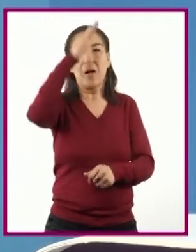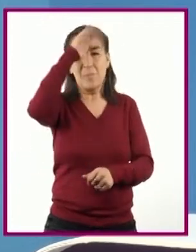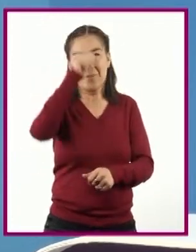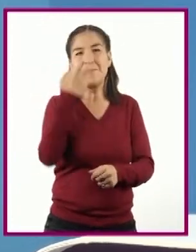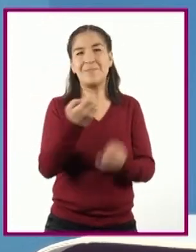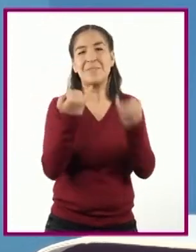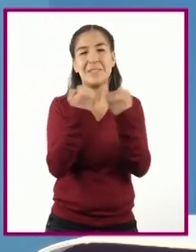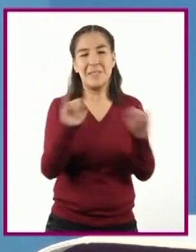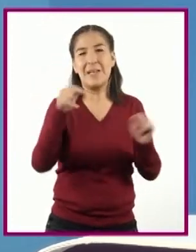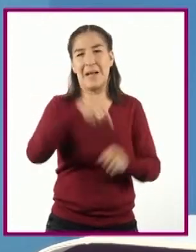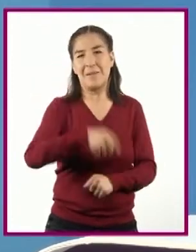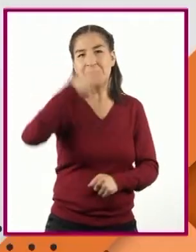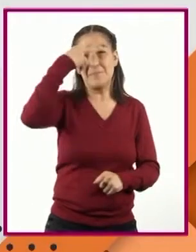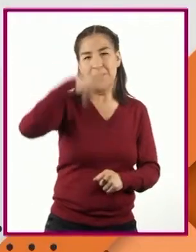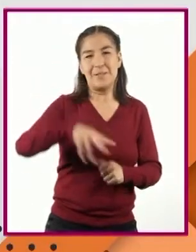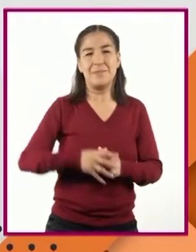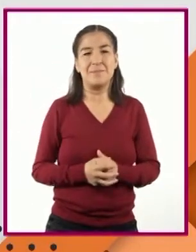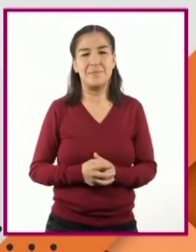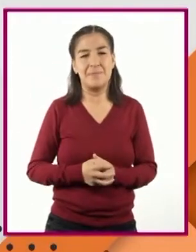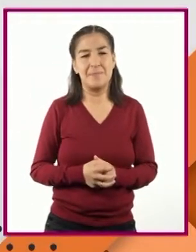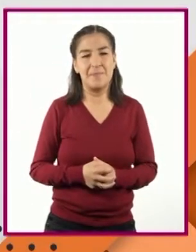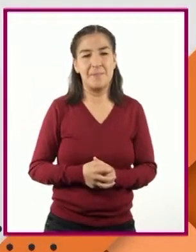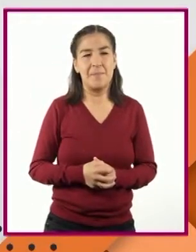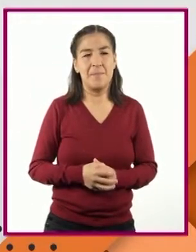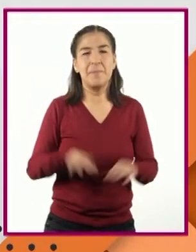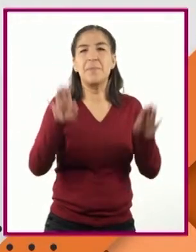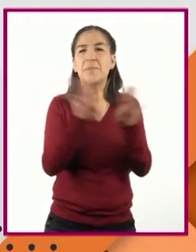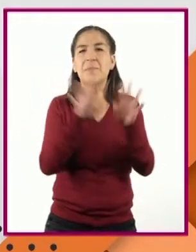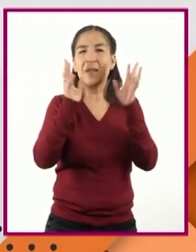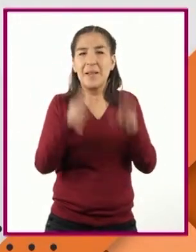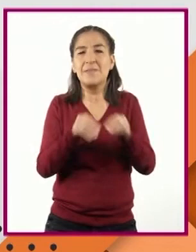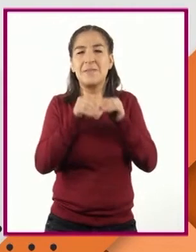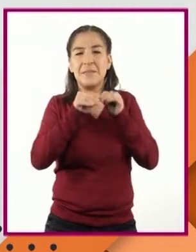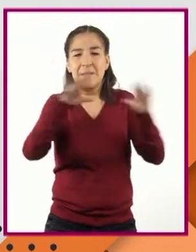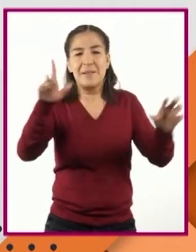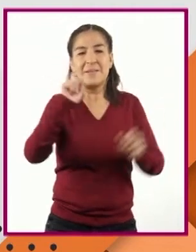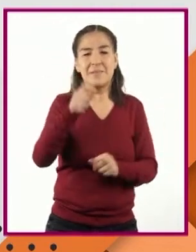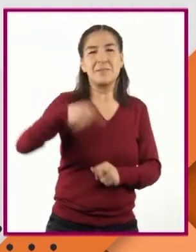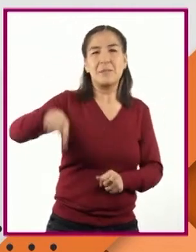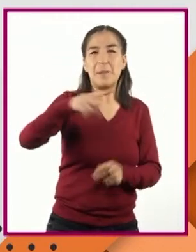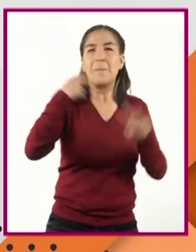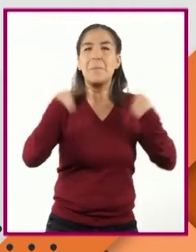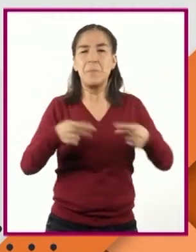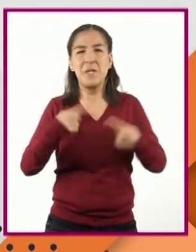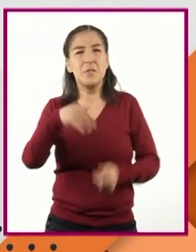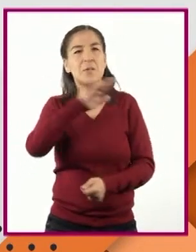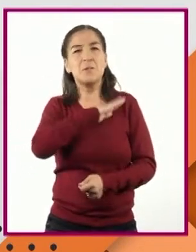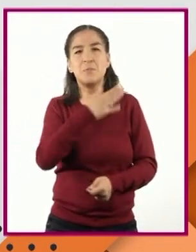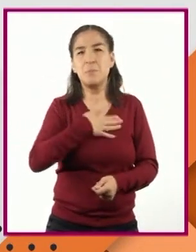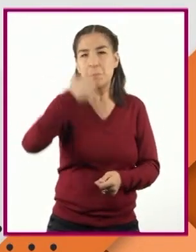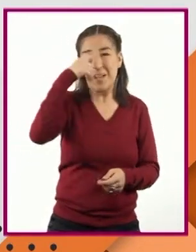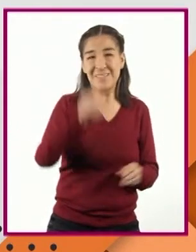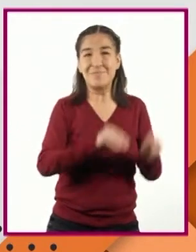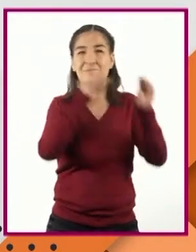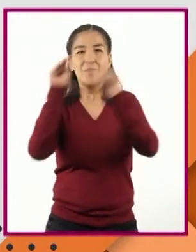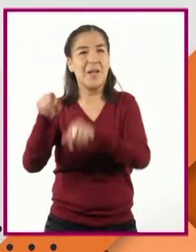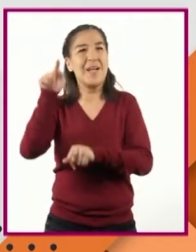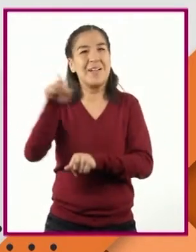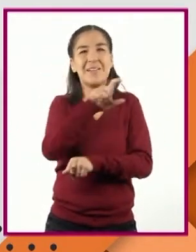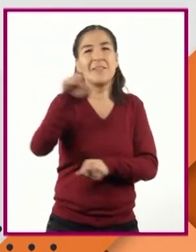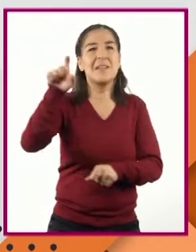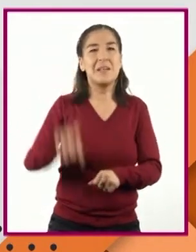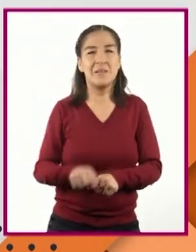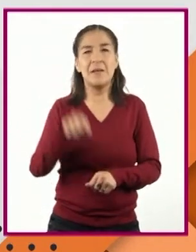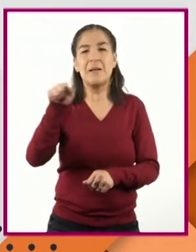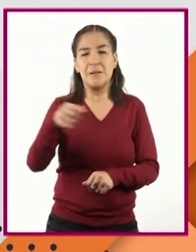la independencia de México. El decreto que autorizaba a los súbditos españoles a trasladarse a Texas motivó